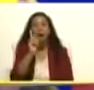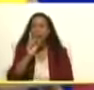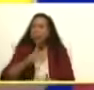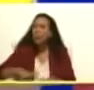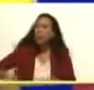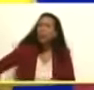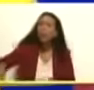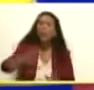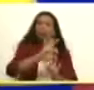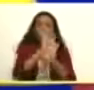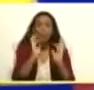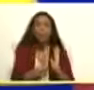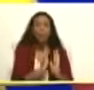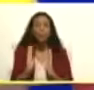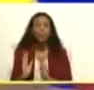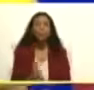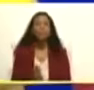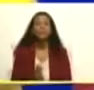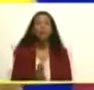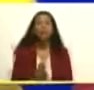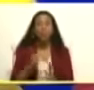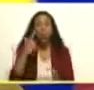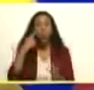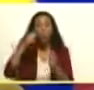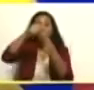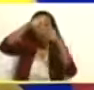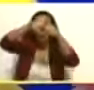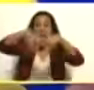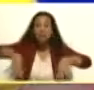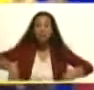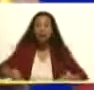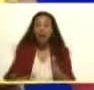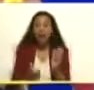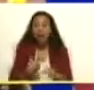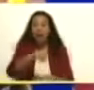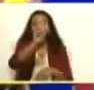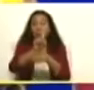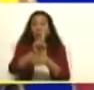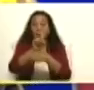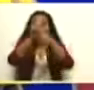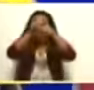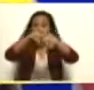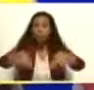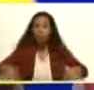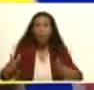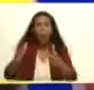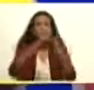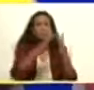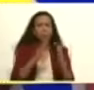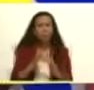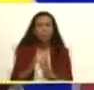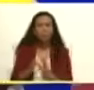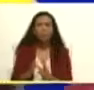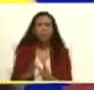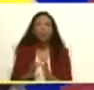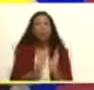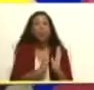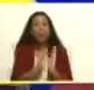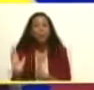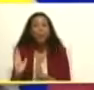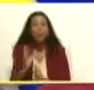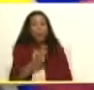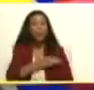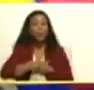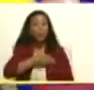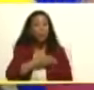popular, bueno, que conduce los CLAP para cumplir con su misión. Y es, bueno, ahora, dentro del marco de esta misión